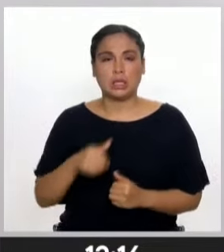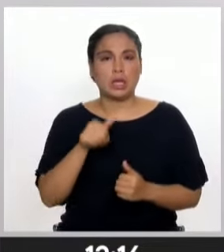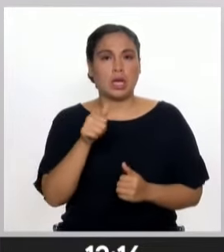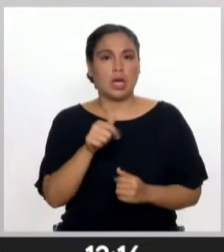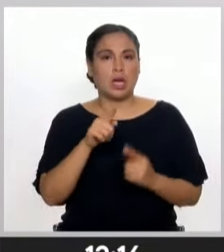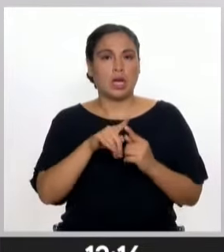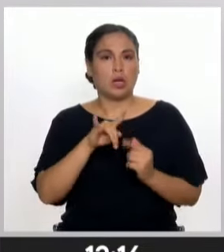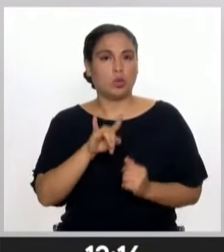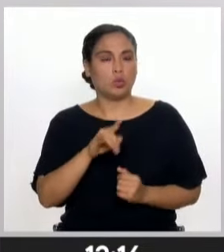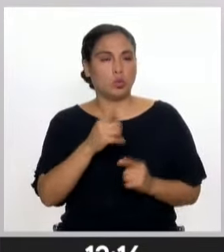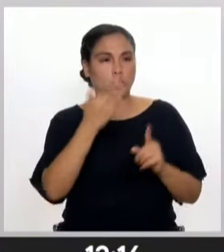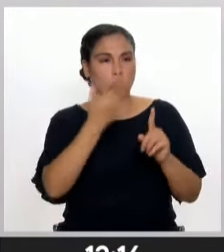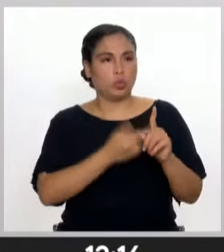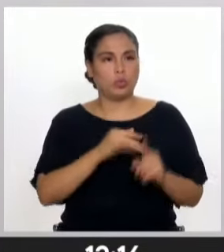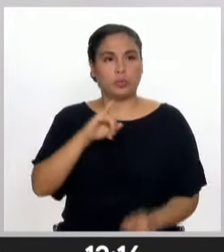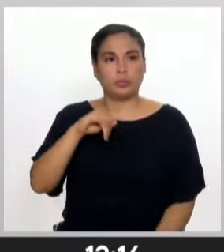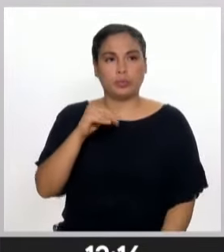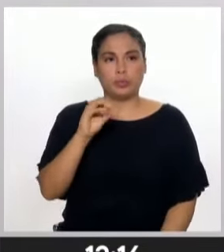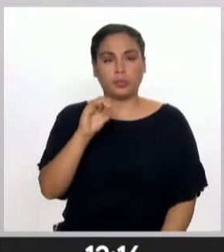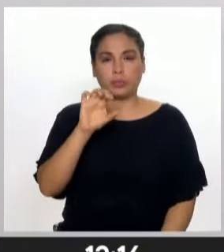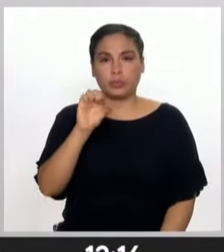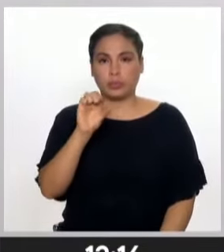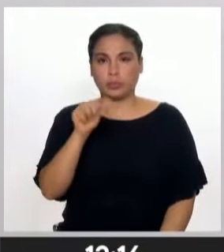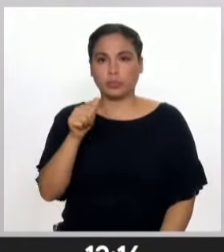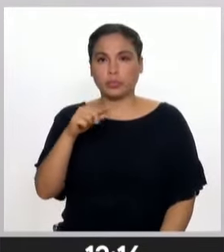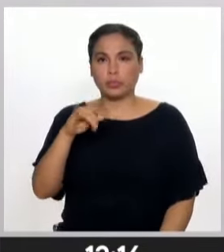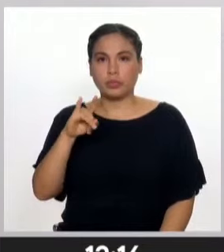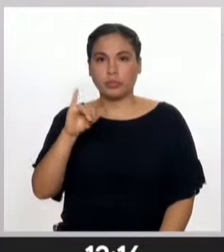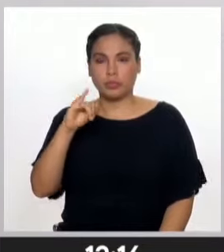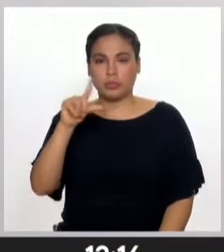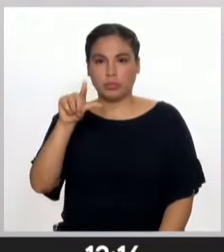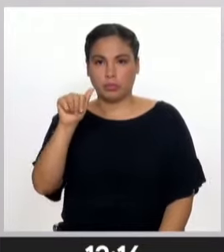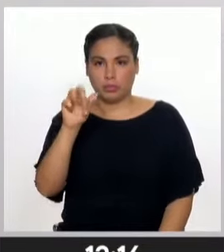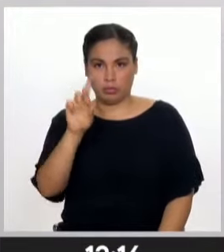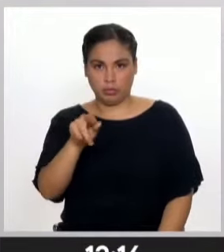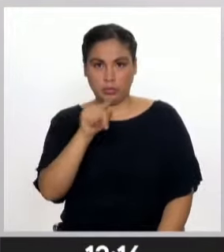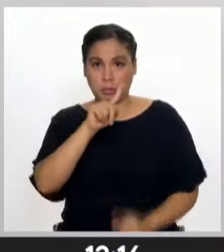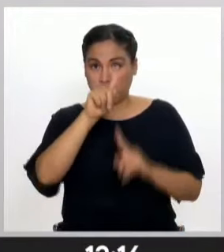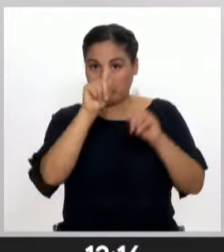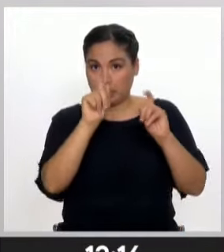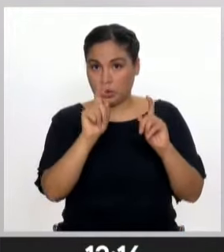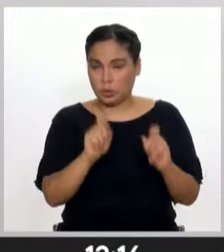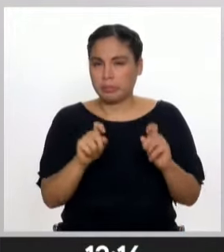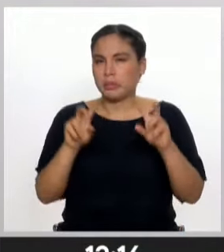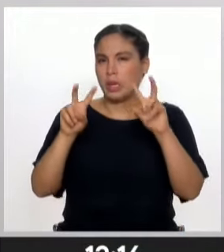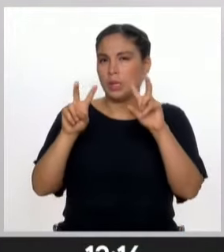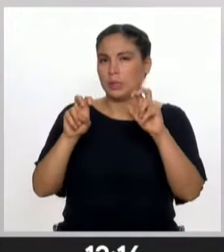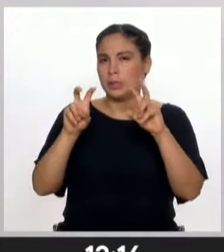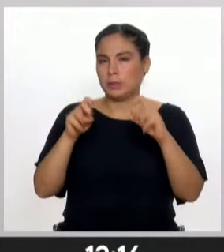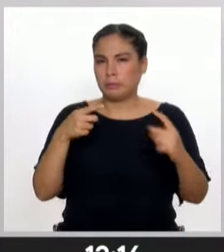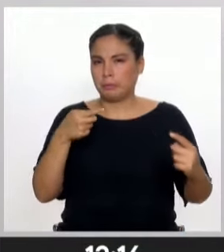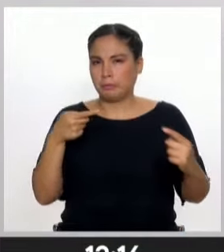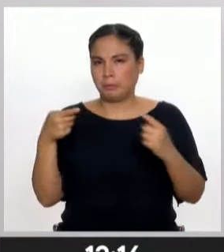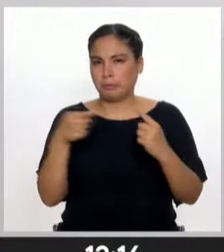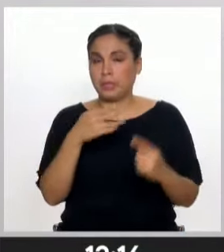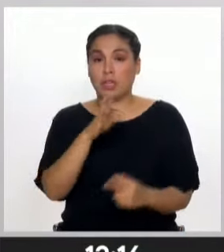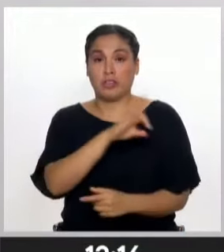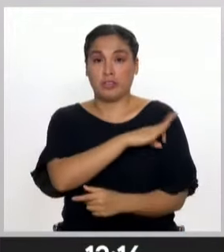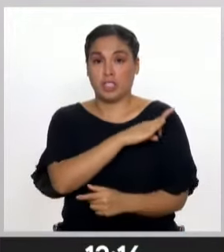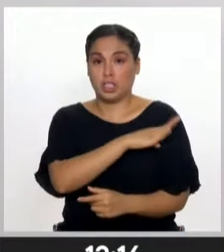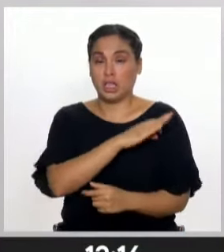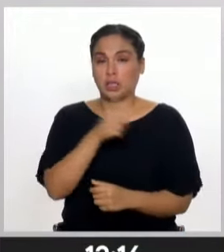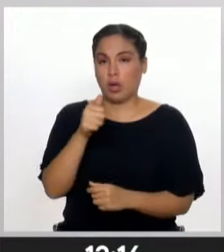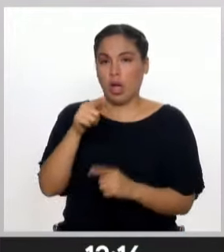José Aguilar, se está consultando sobre las agresiones a los fiscalizadores.